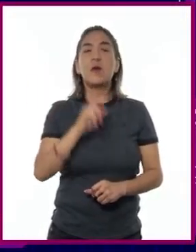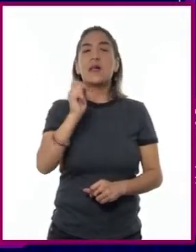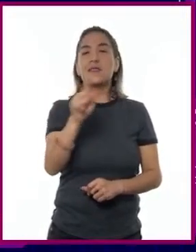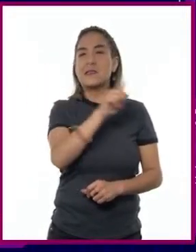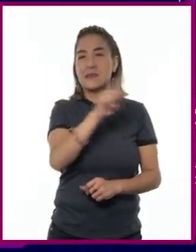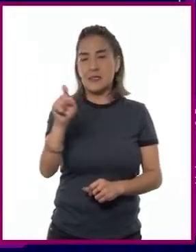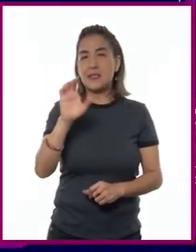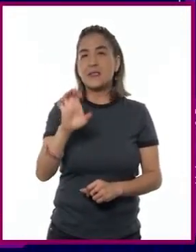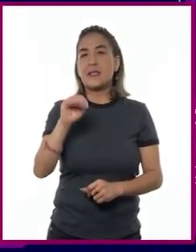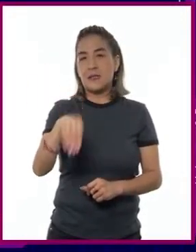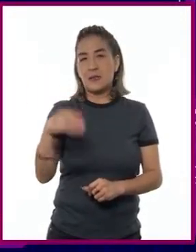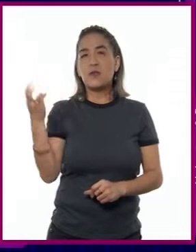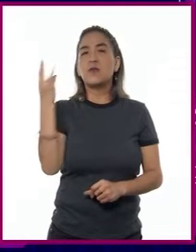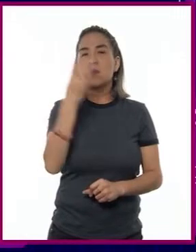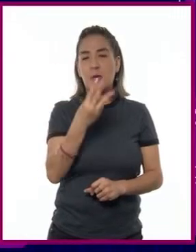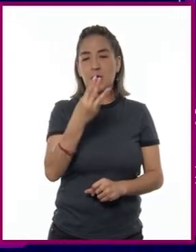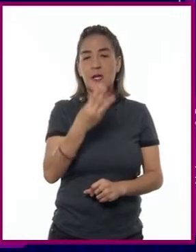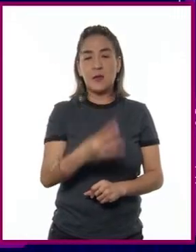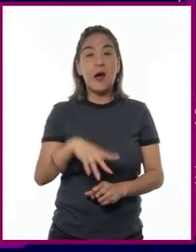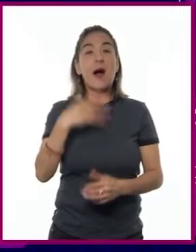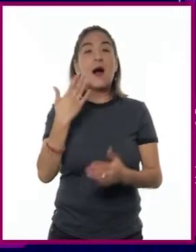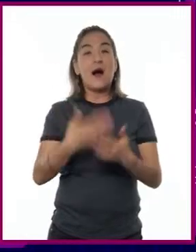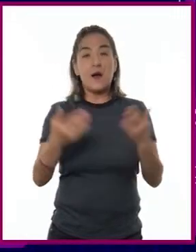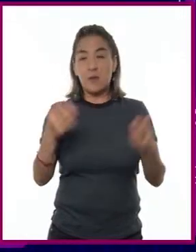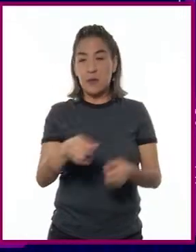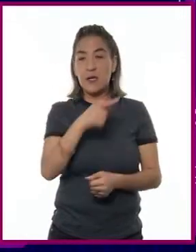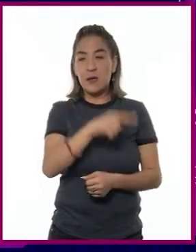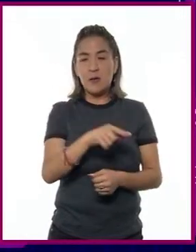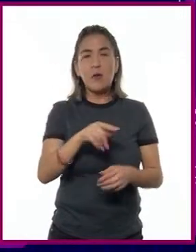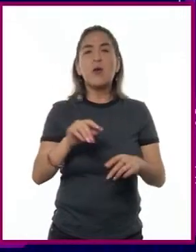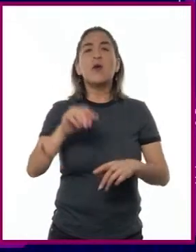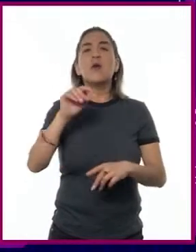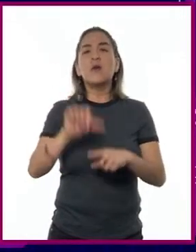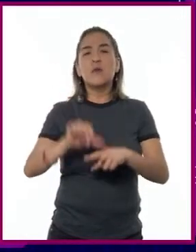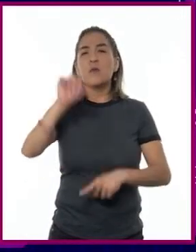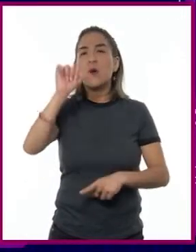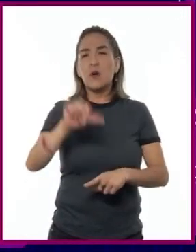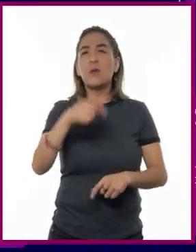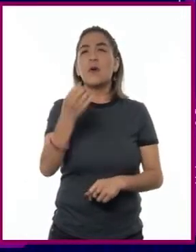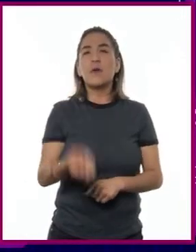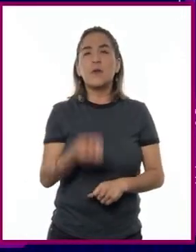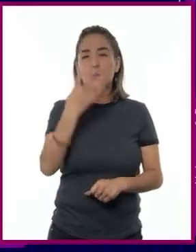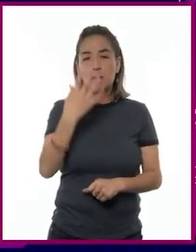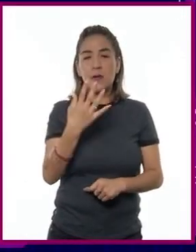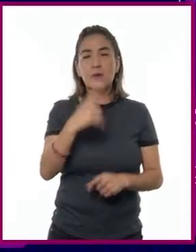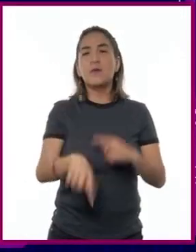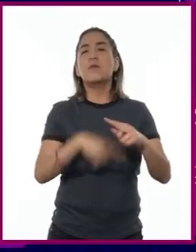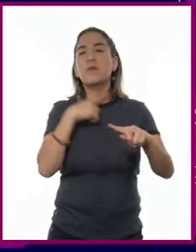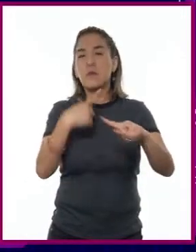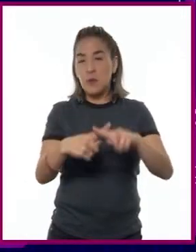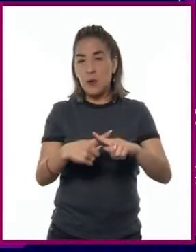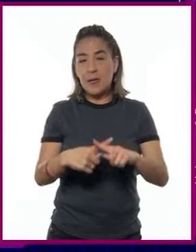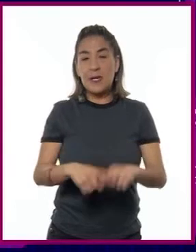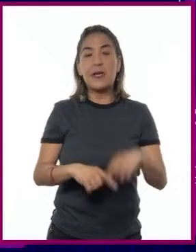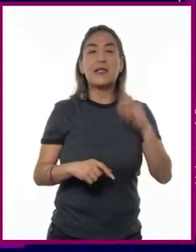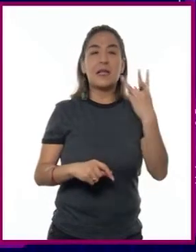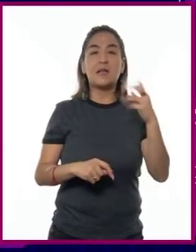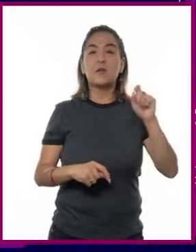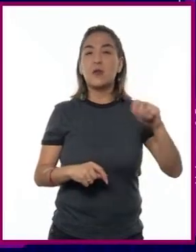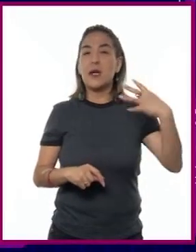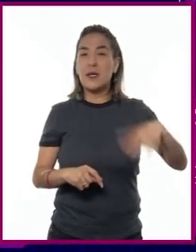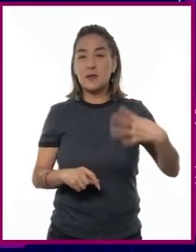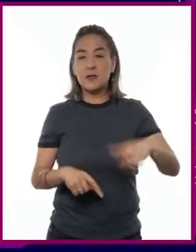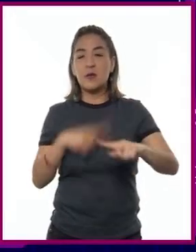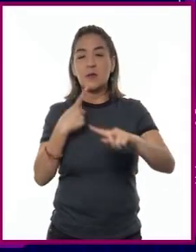centímetros cuadrados. Así, el volumen del recipiente se calcula multiplicando pi